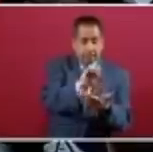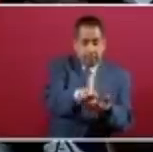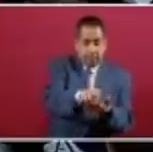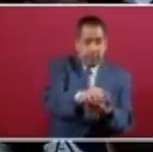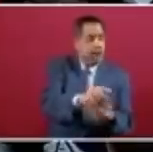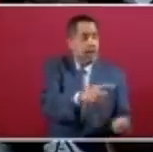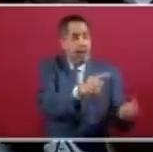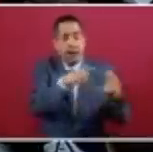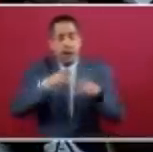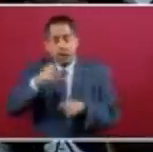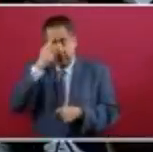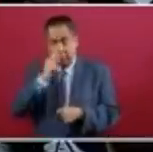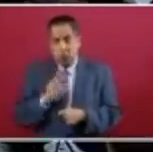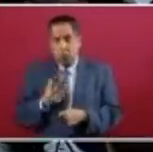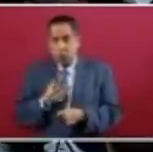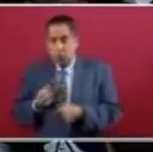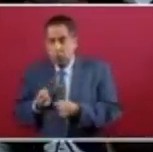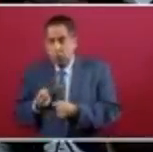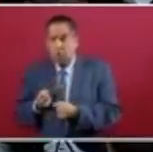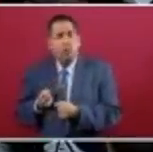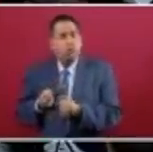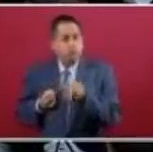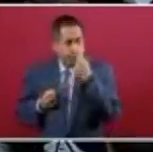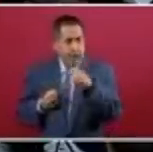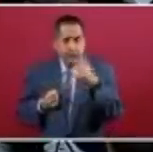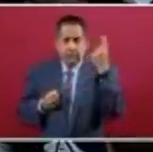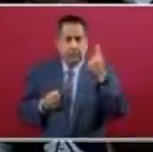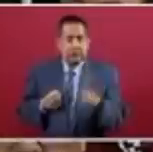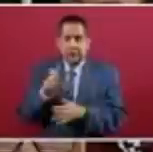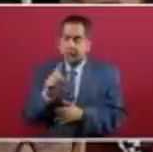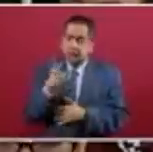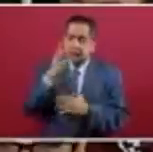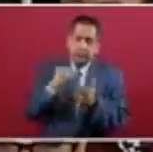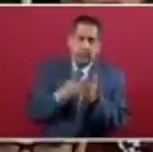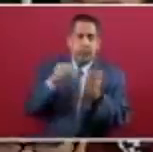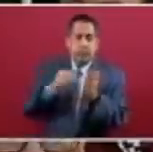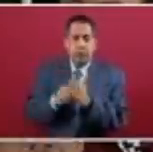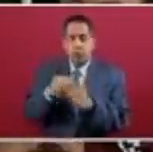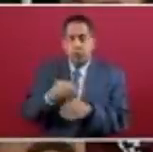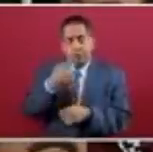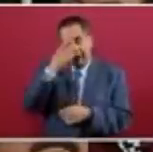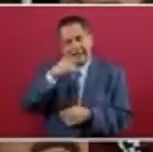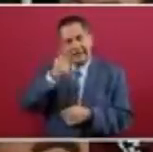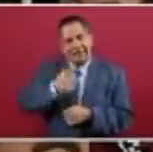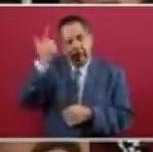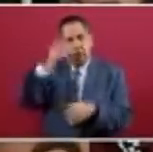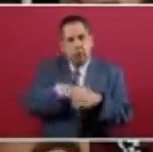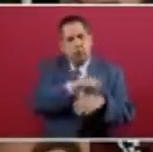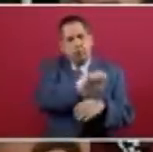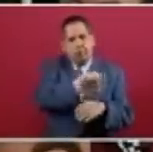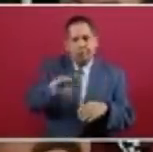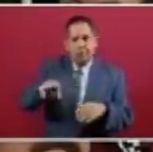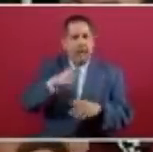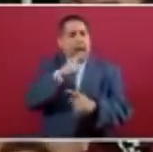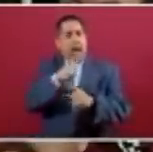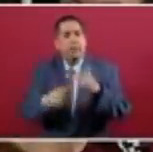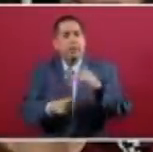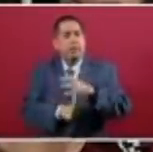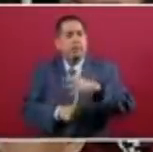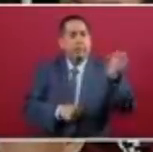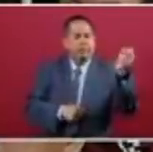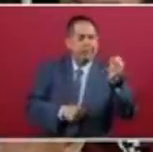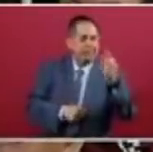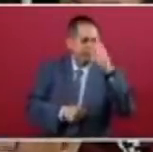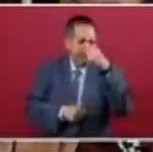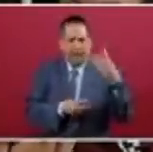sus parientes, puedan llegar esos 33,000 millones que sale carísimo enviarlo. La mitad casi se paga